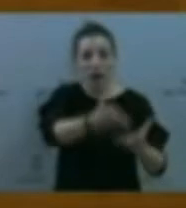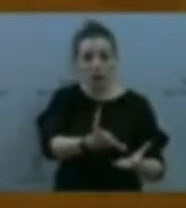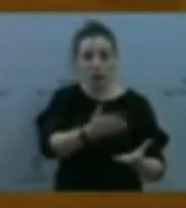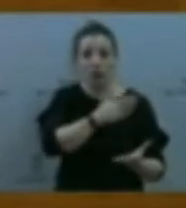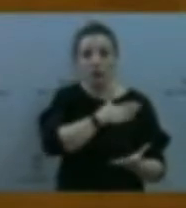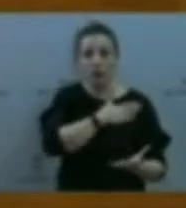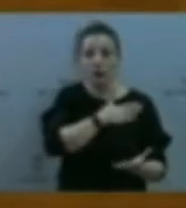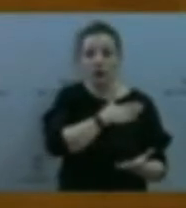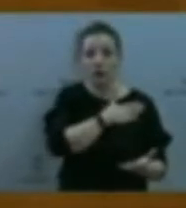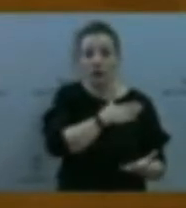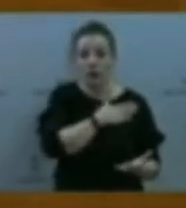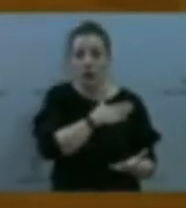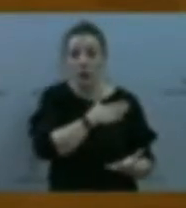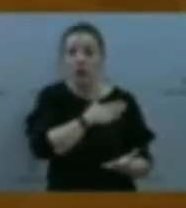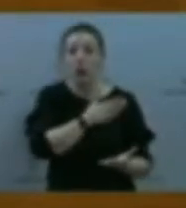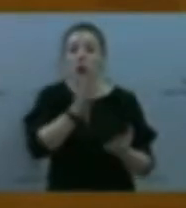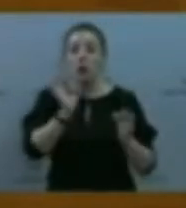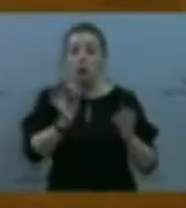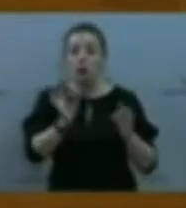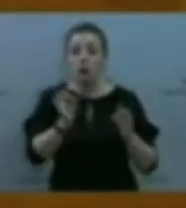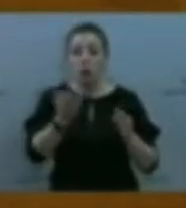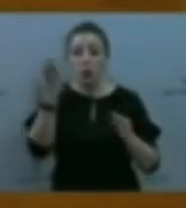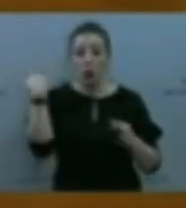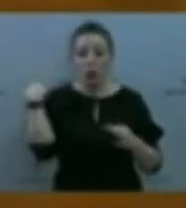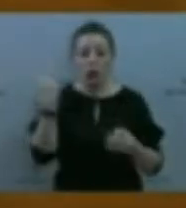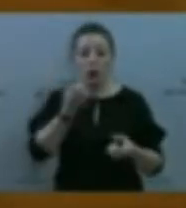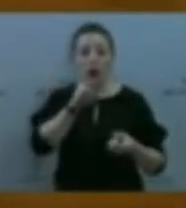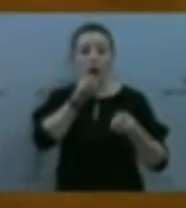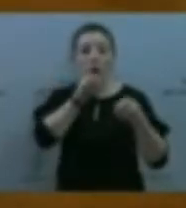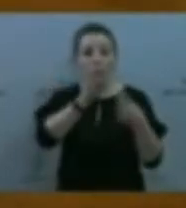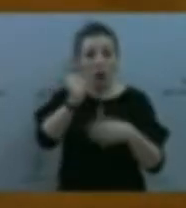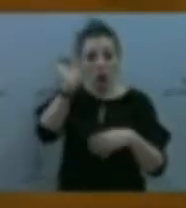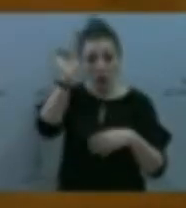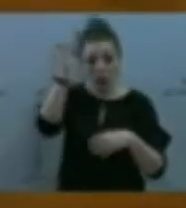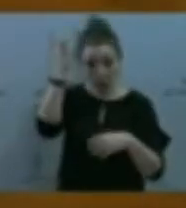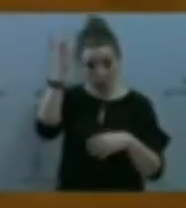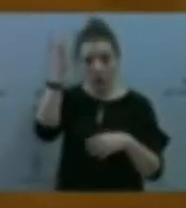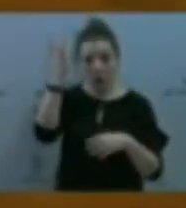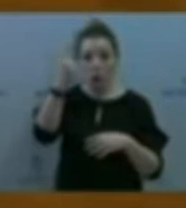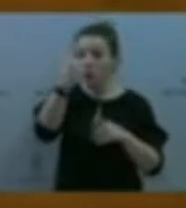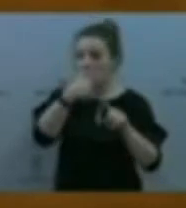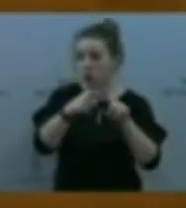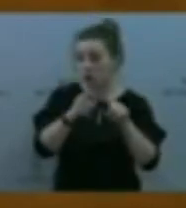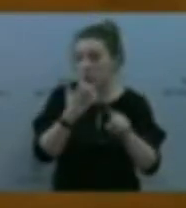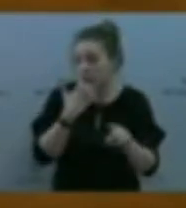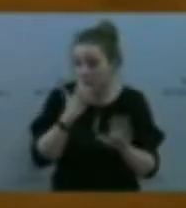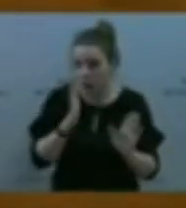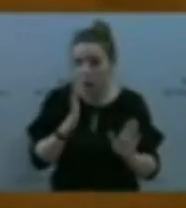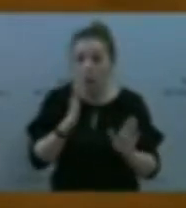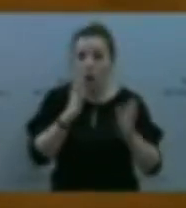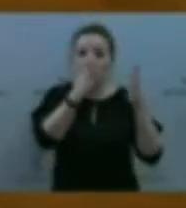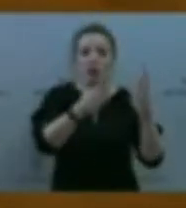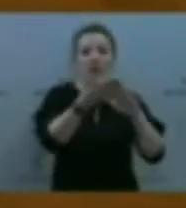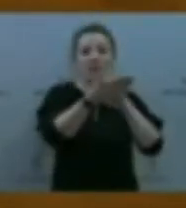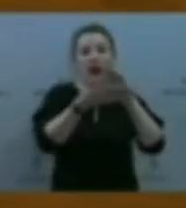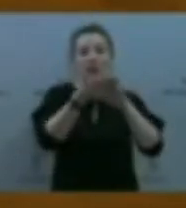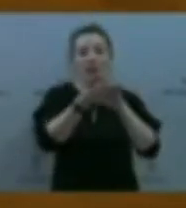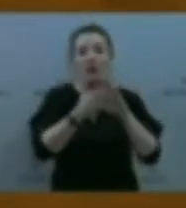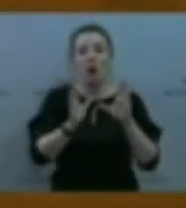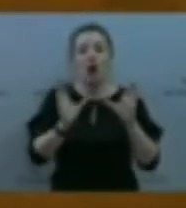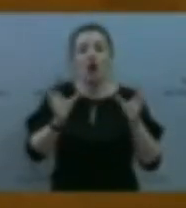iniciativa, les decía, oiga, un aspecto, por ejemplo, hablaban ustedes de una comisión mixta entre Sindicatura de Cuentas e